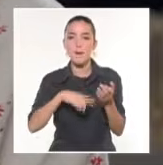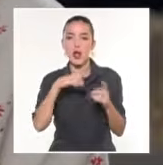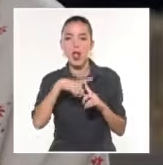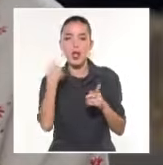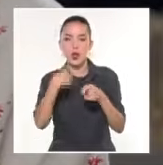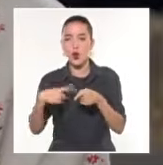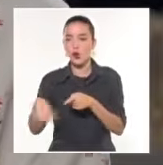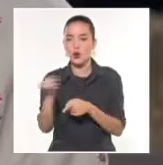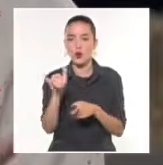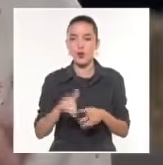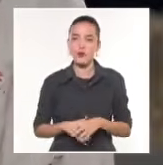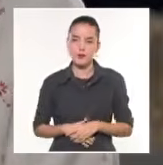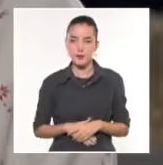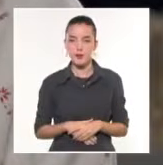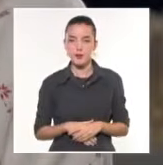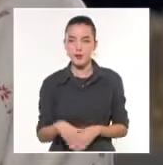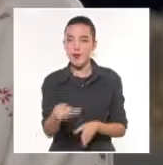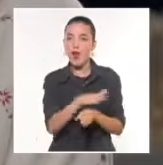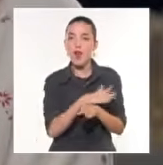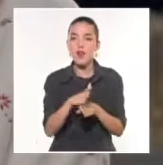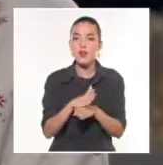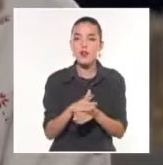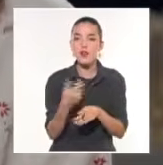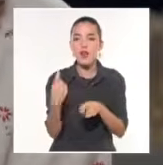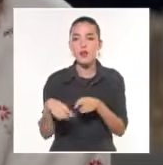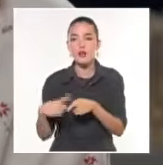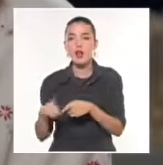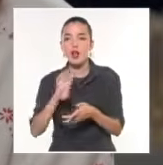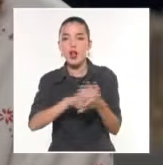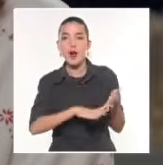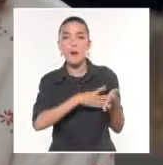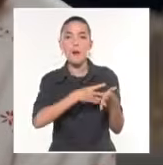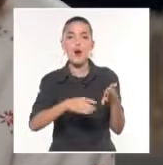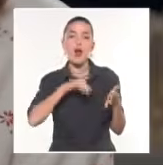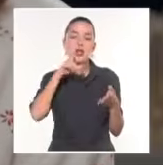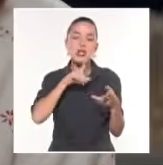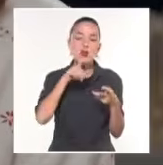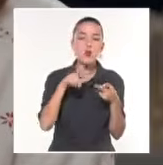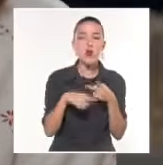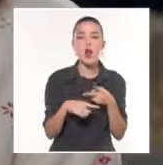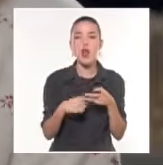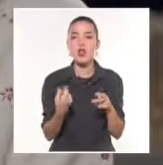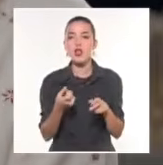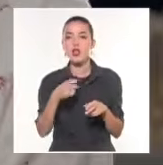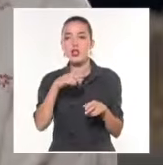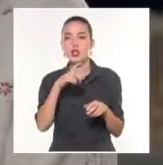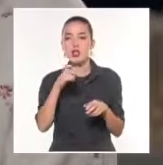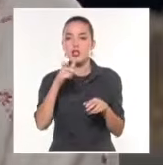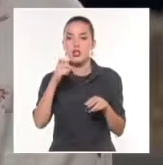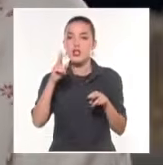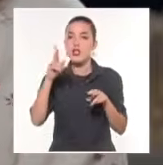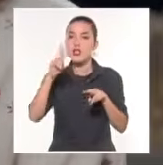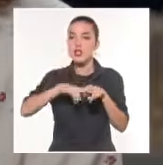hacer la diferenciación entre chatbot y modelo de lenguaje. Herramientas como ChatGPT, DeepSeek, Perplexity están compuestas